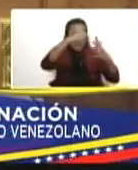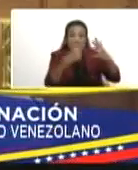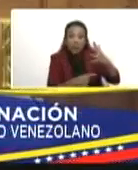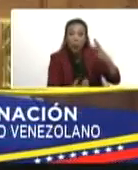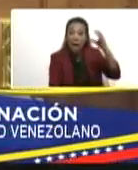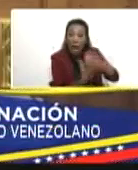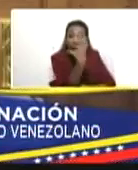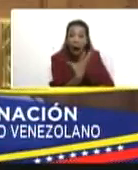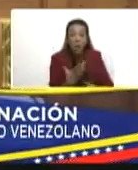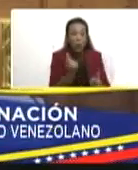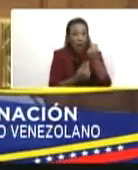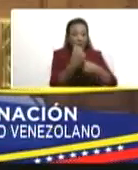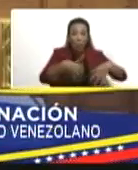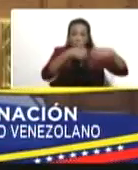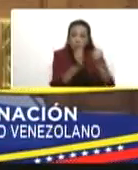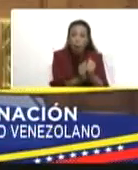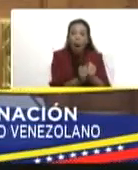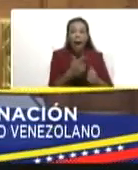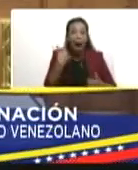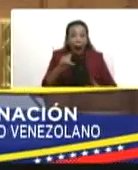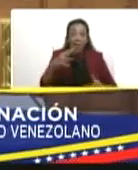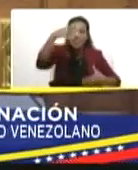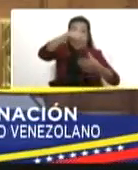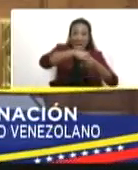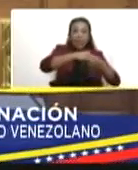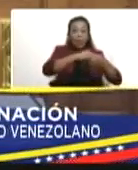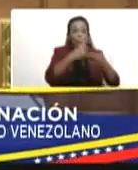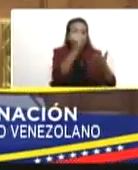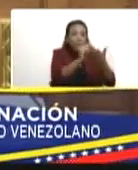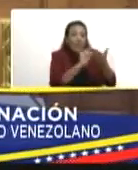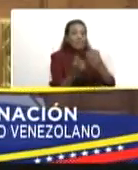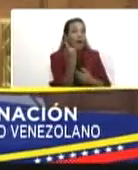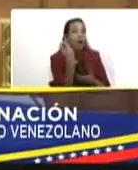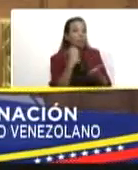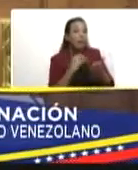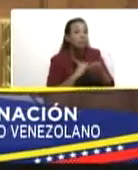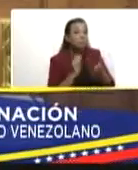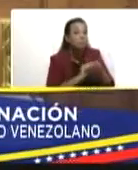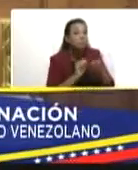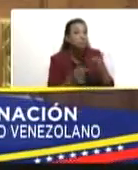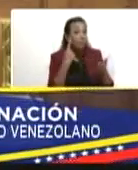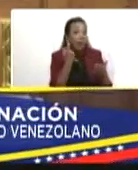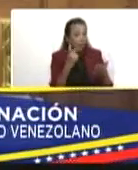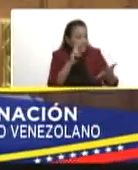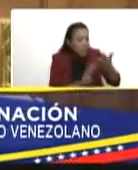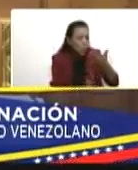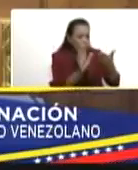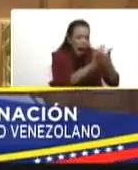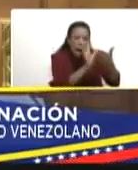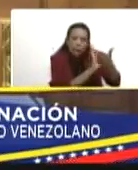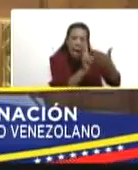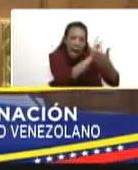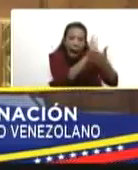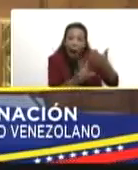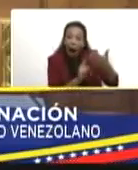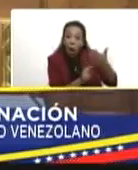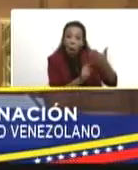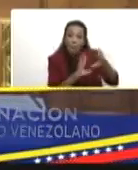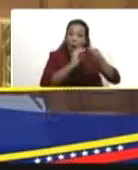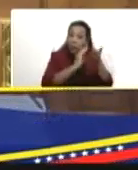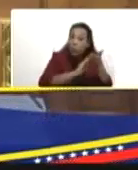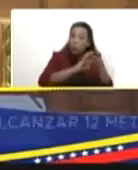causadas por la guerra económica están dentro de nuestras cuentas pendientes visualizadas por